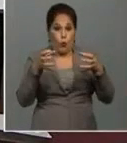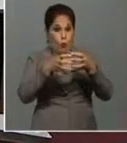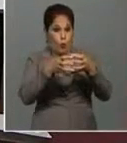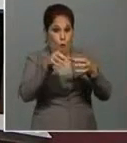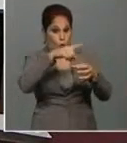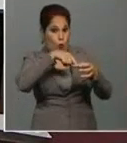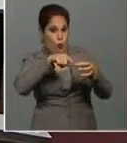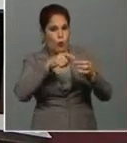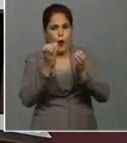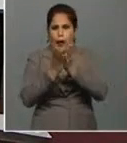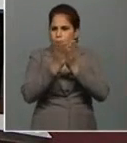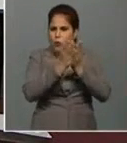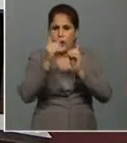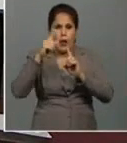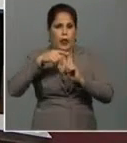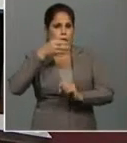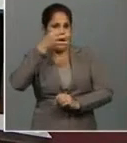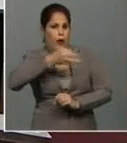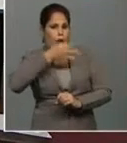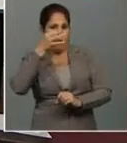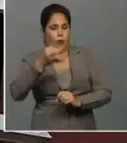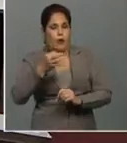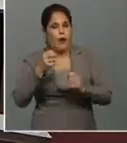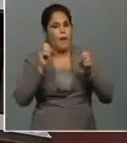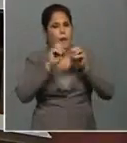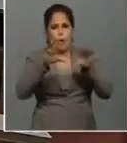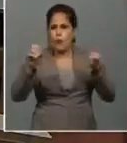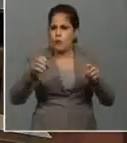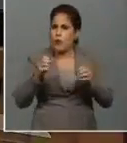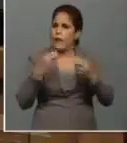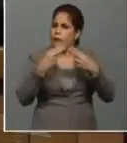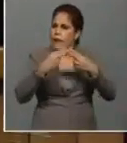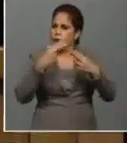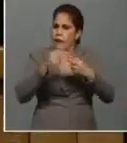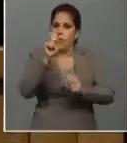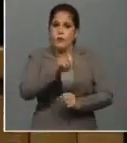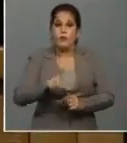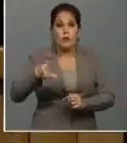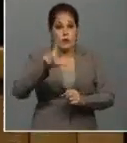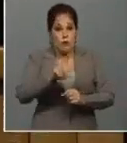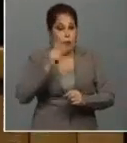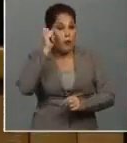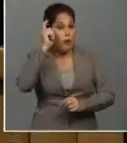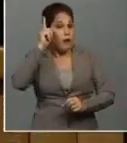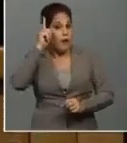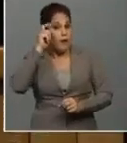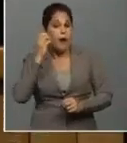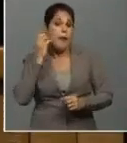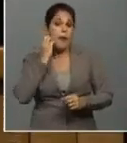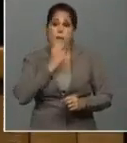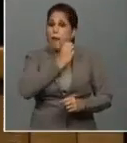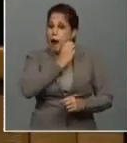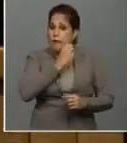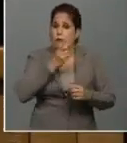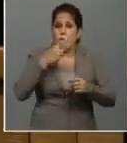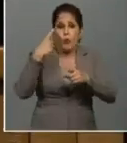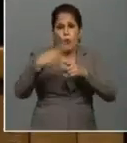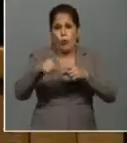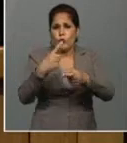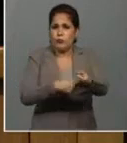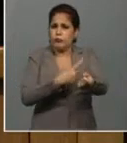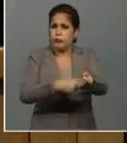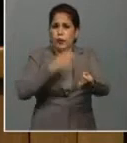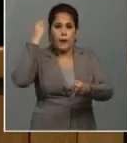los estudios teóricos y la promoción de eventos sobre la viabilidad del socialismo las ideas del marxismo leninismo las